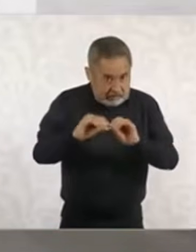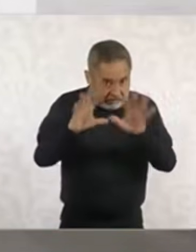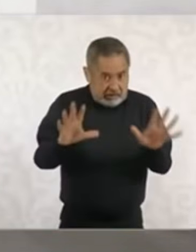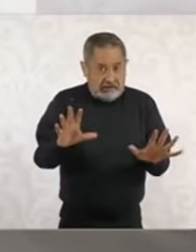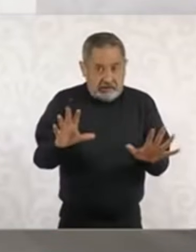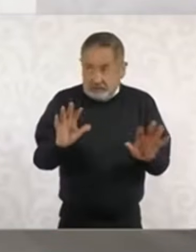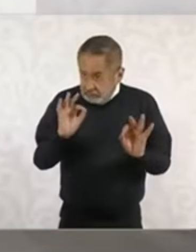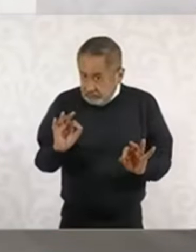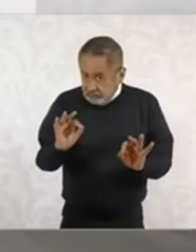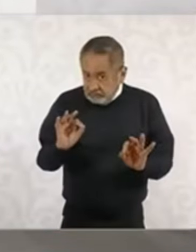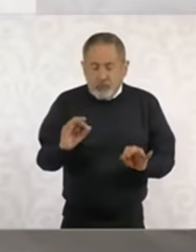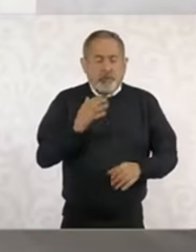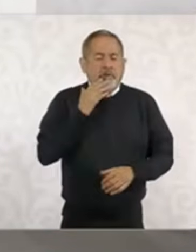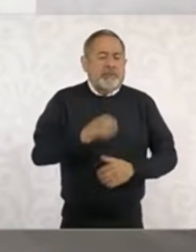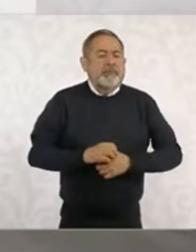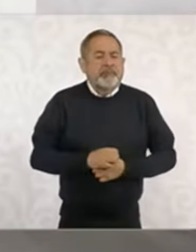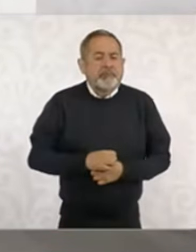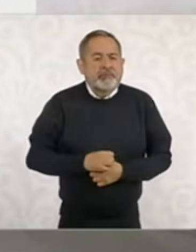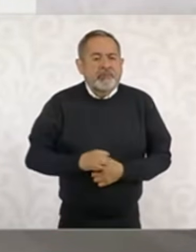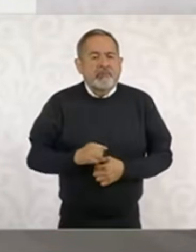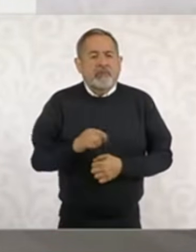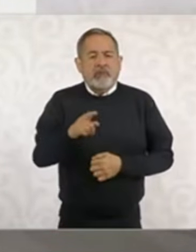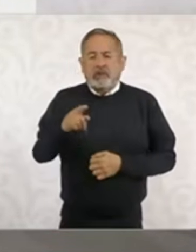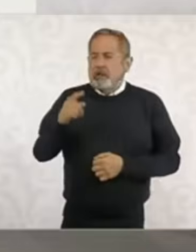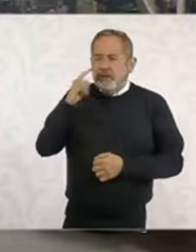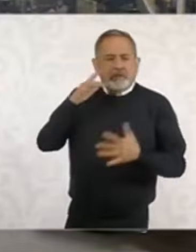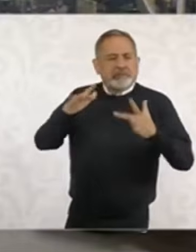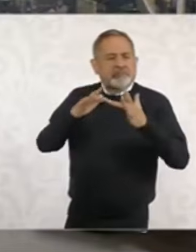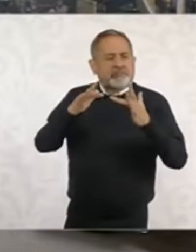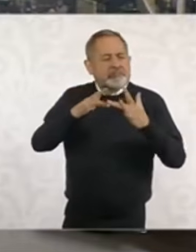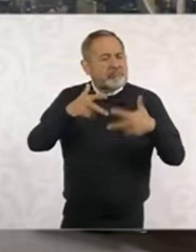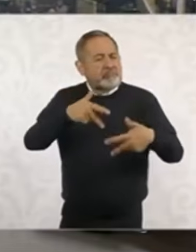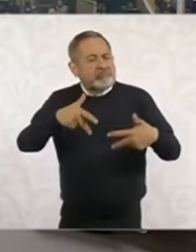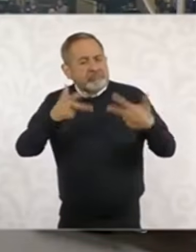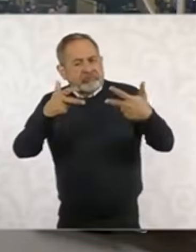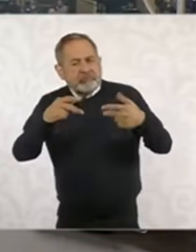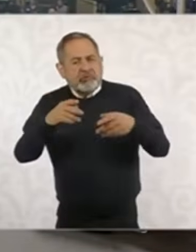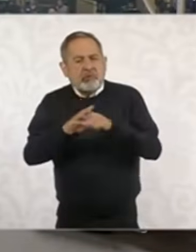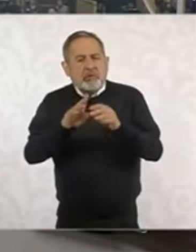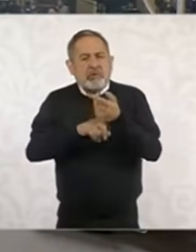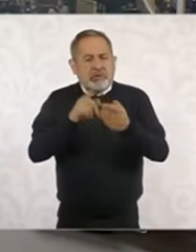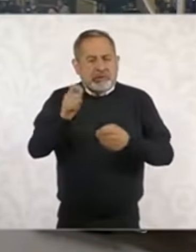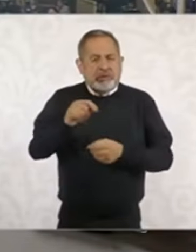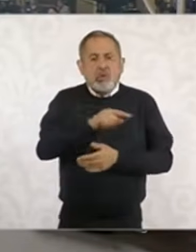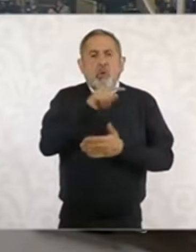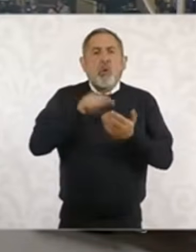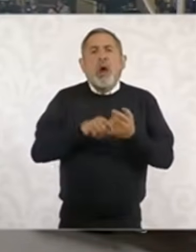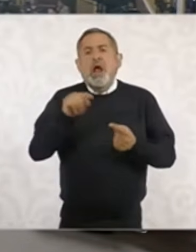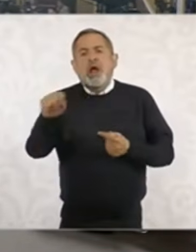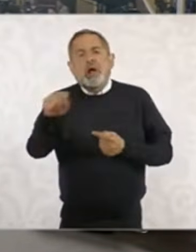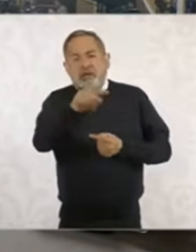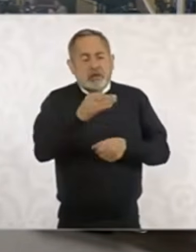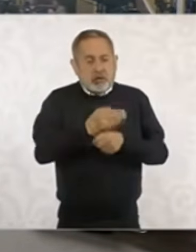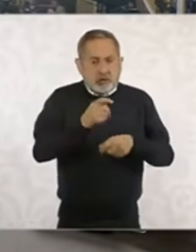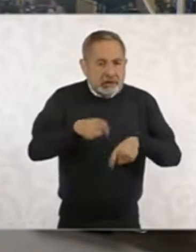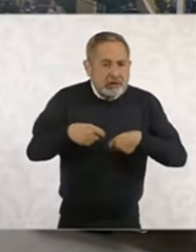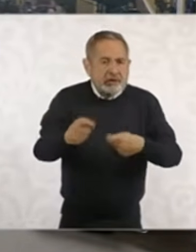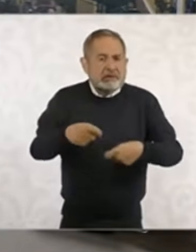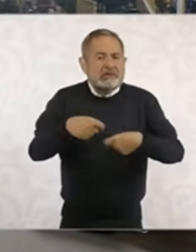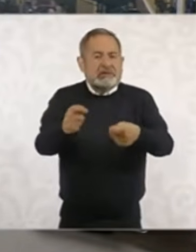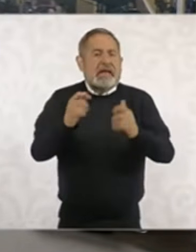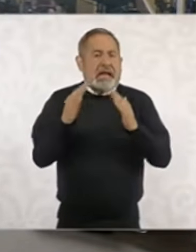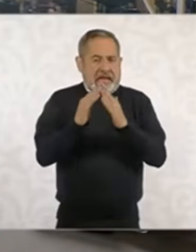bien. Bueno, si quieren vamos al enlace de los 2 lugares donde se están entregando casas